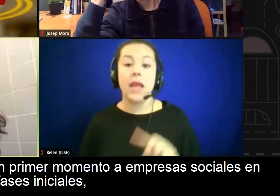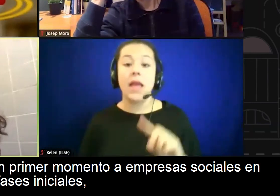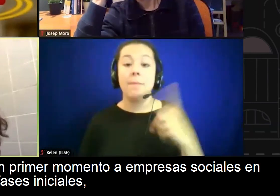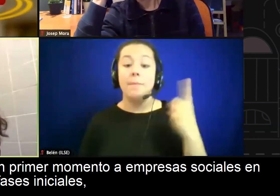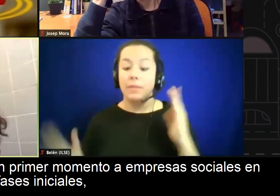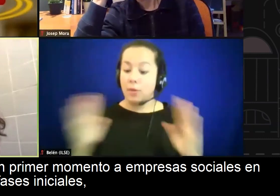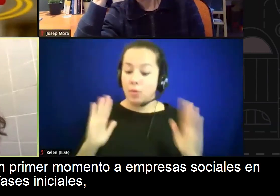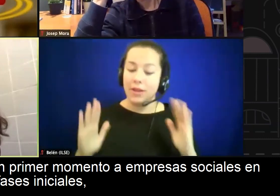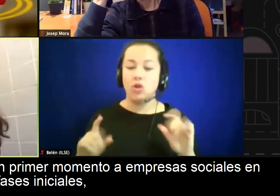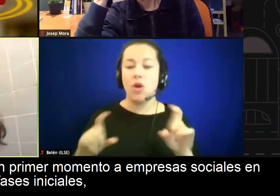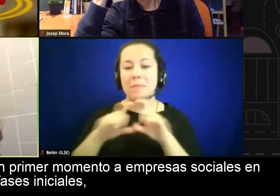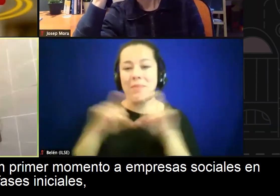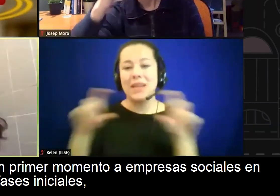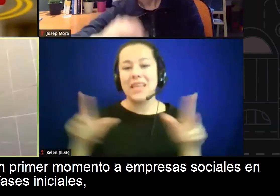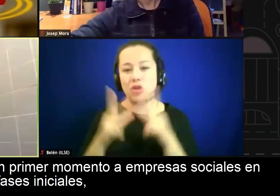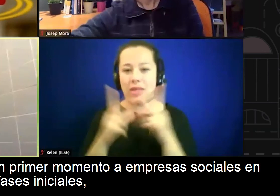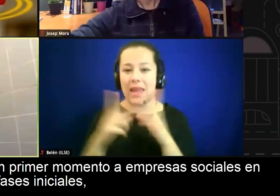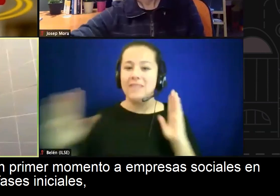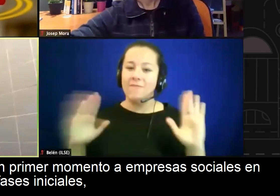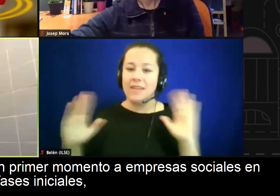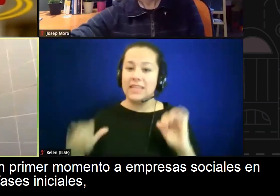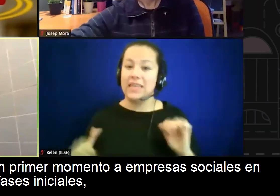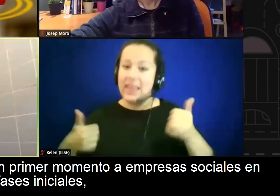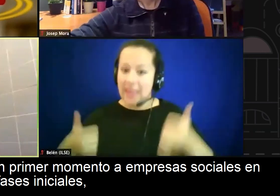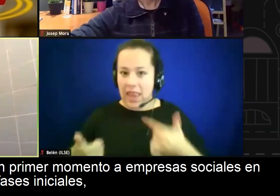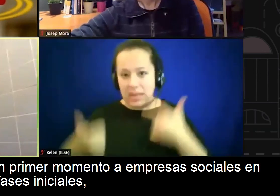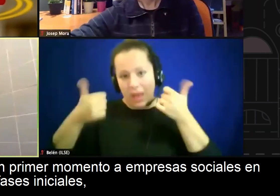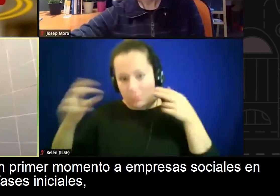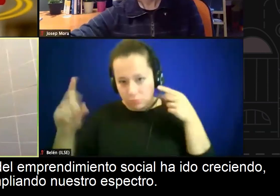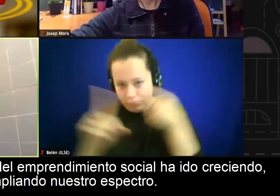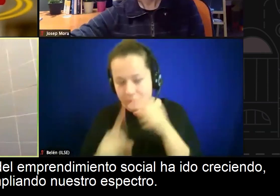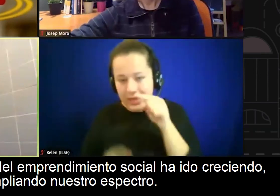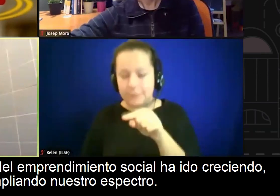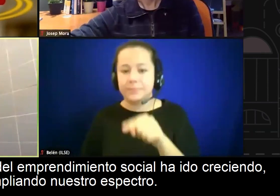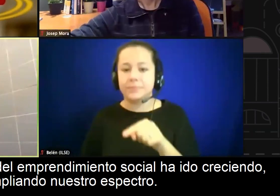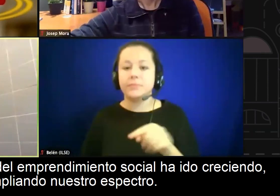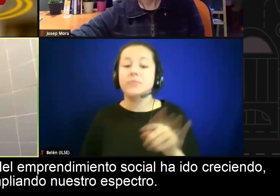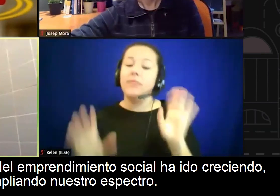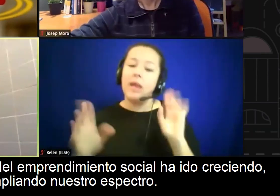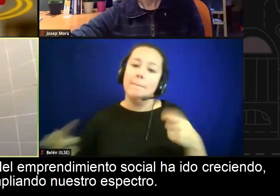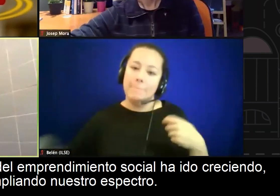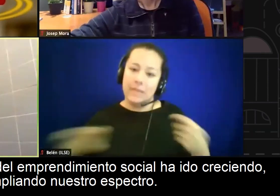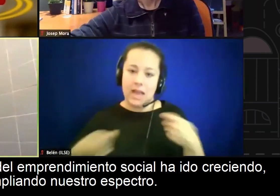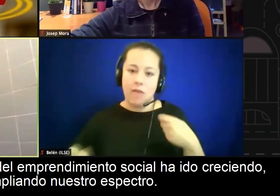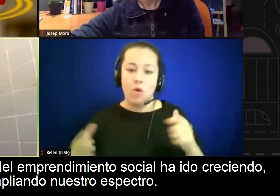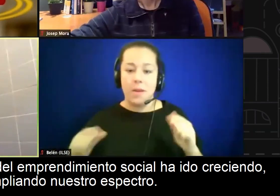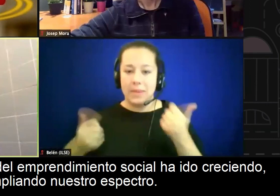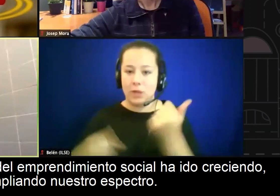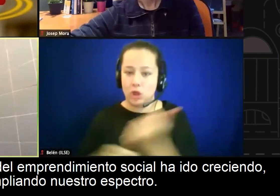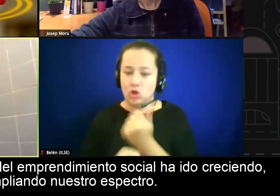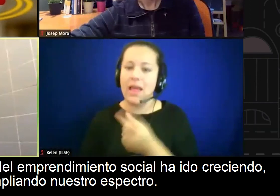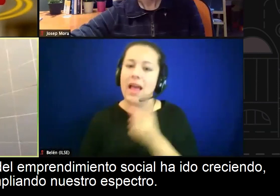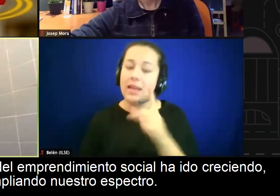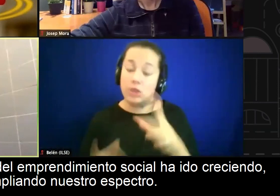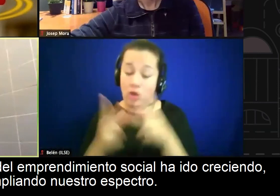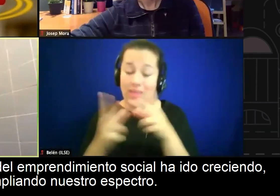empresas sociales en fases iniciales, pero puesto que el mercado del emprendimiento social también ha ido creciendo,